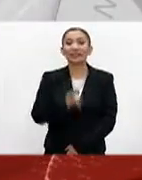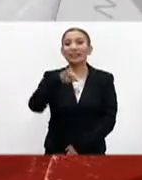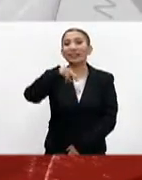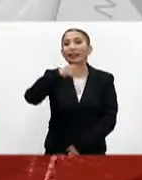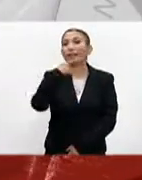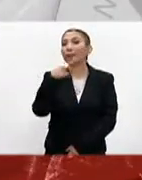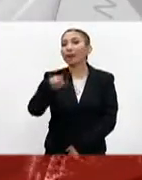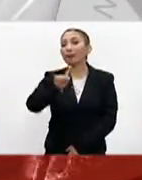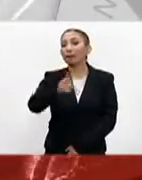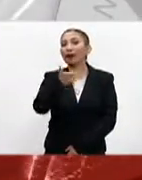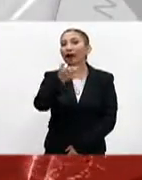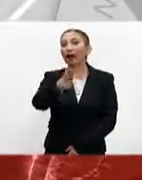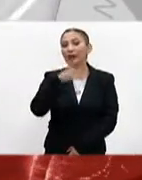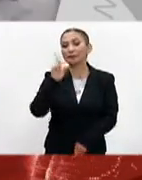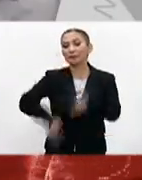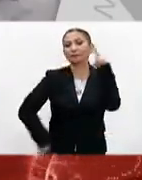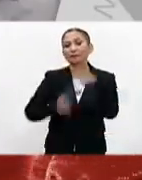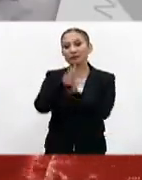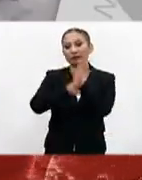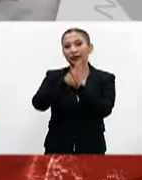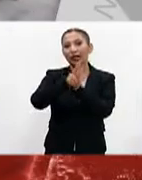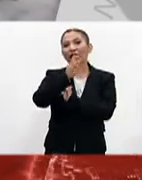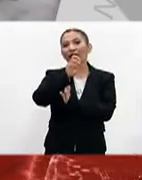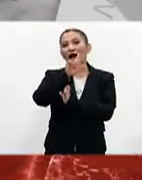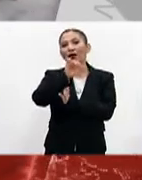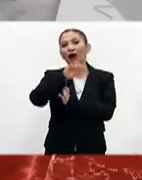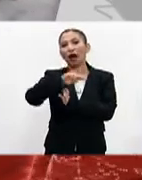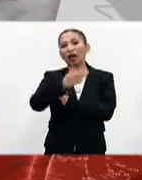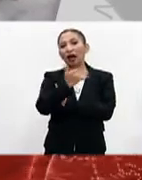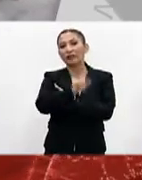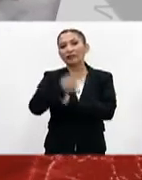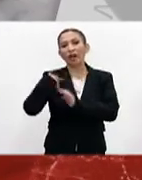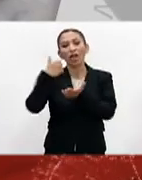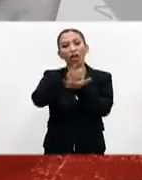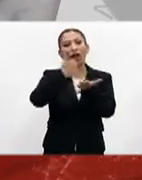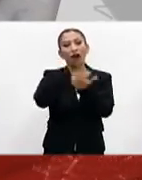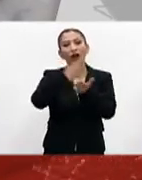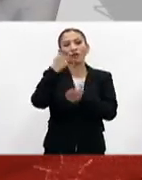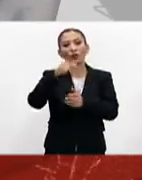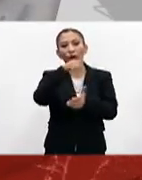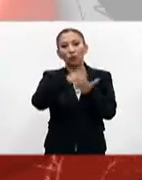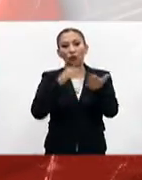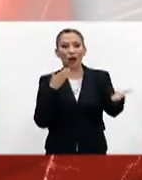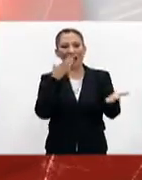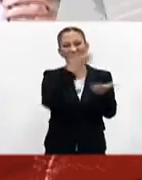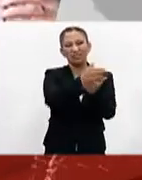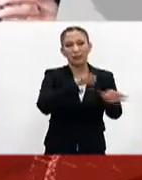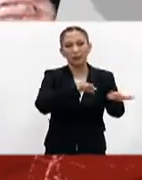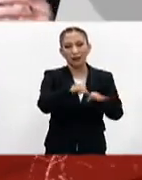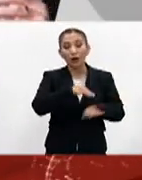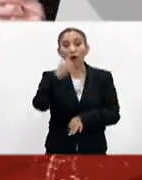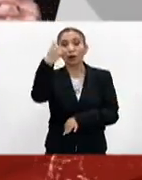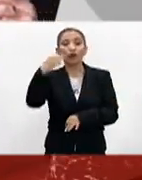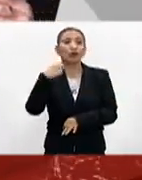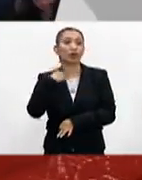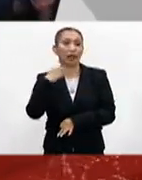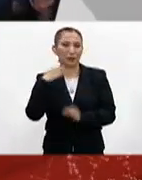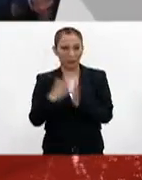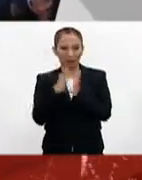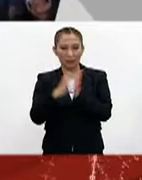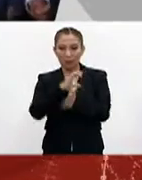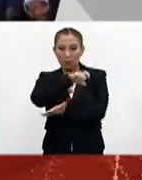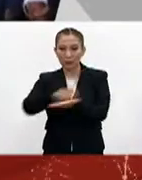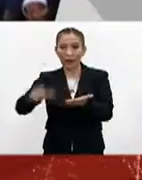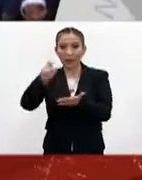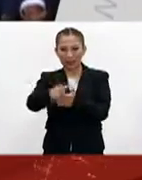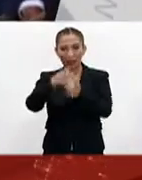INE ordena a la PGR retirar el video de Ricardo Anaya asistiendo a sus instalaciones. Un notario que participó en la